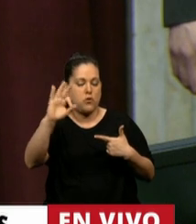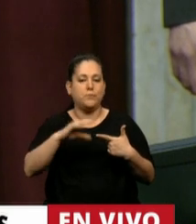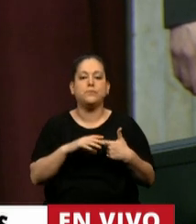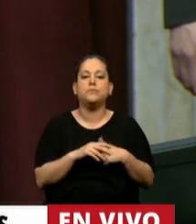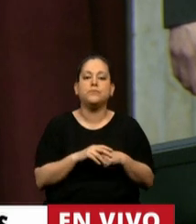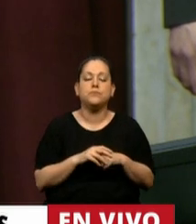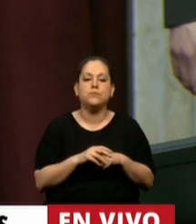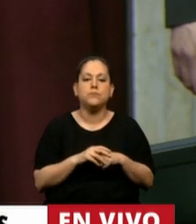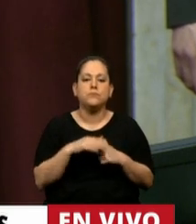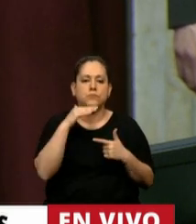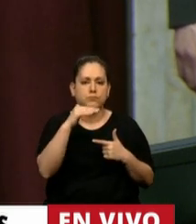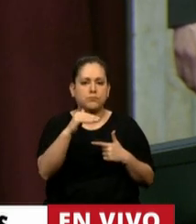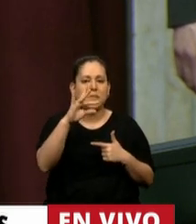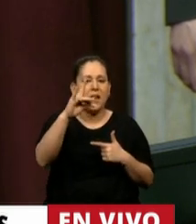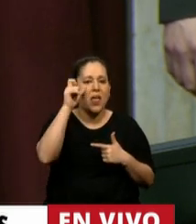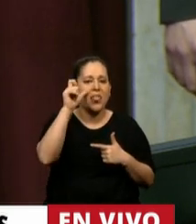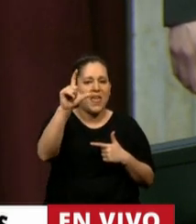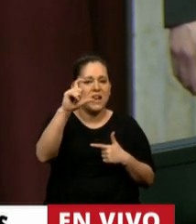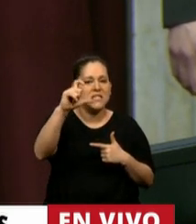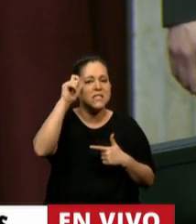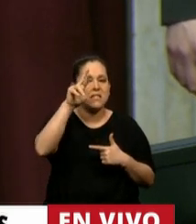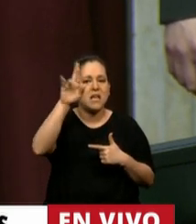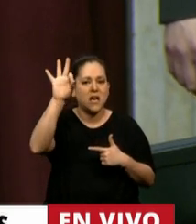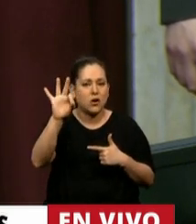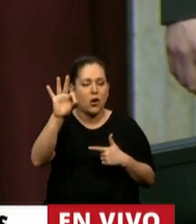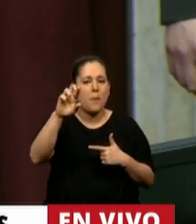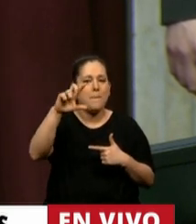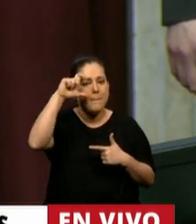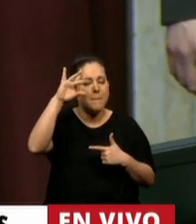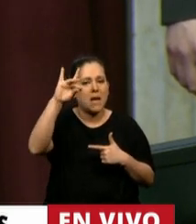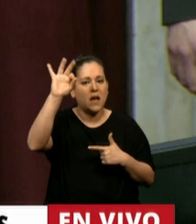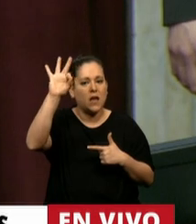antoñio del Cerro Gonzalo Pedro